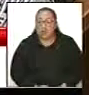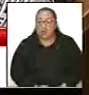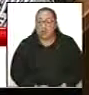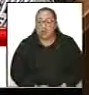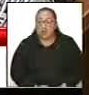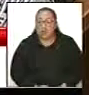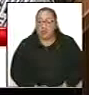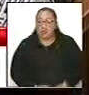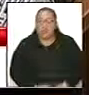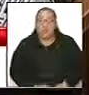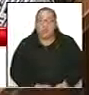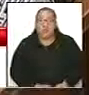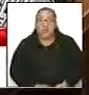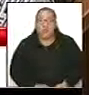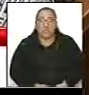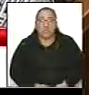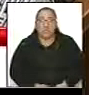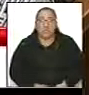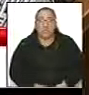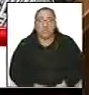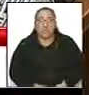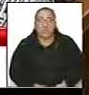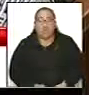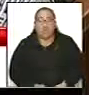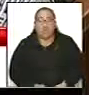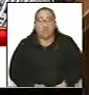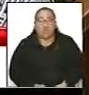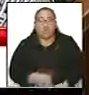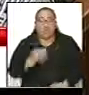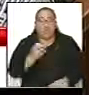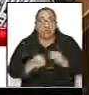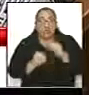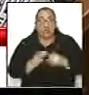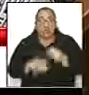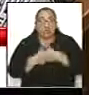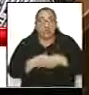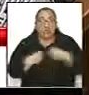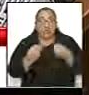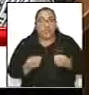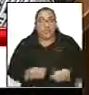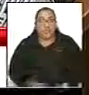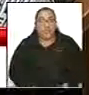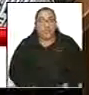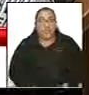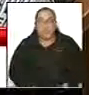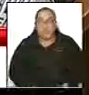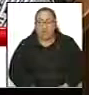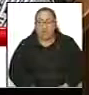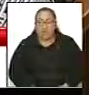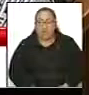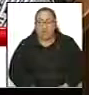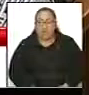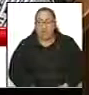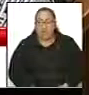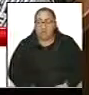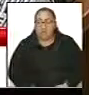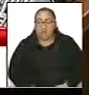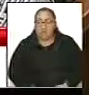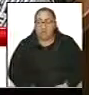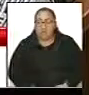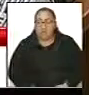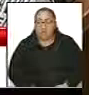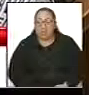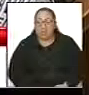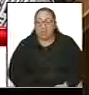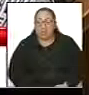Bien, ciertamente que hay una solución tecnológica que se ha dado, pensamos que es la óptima, es la mejor, la más apropiada para poder,